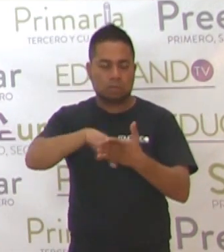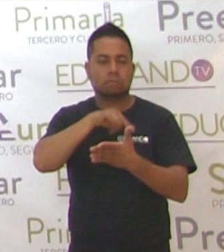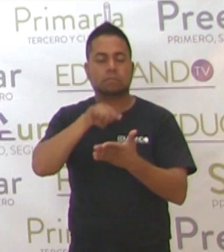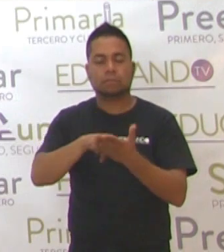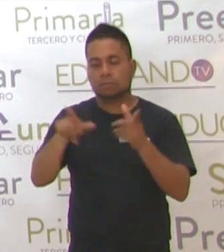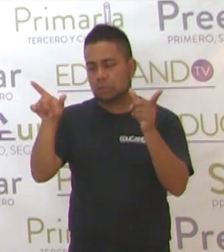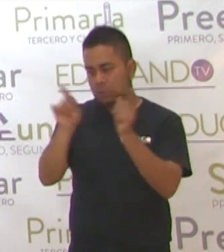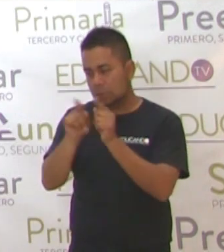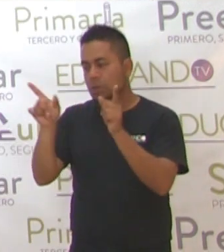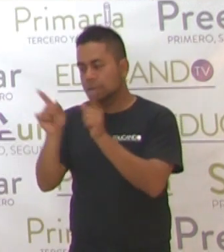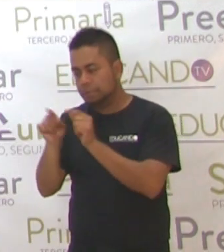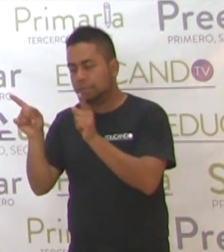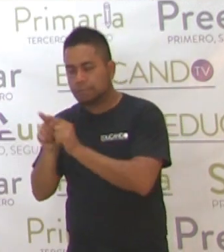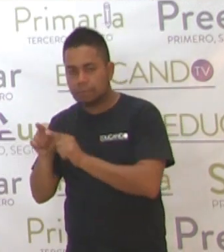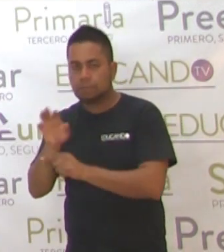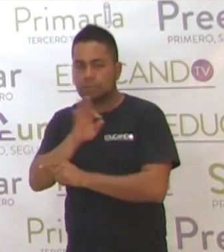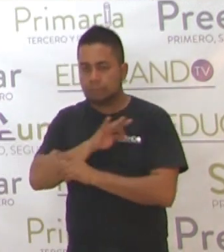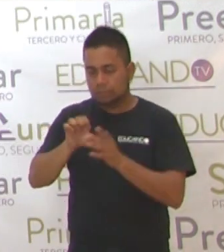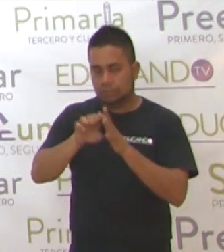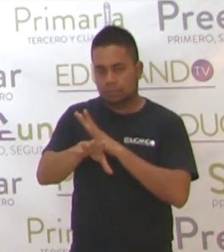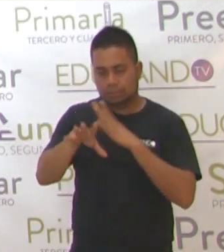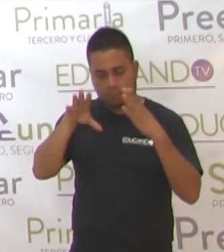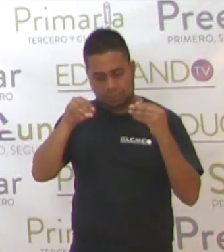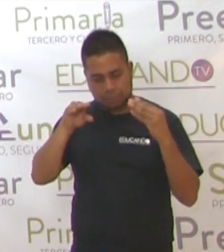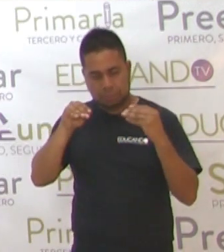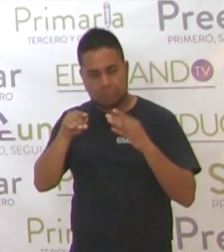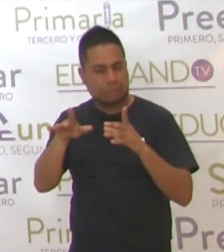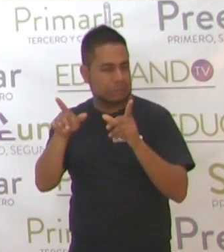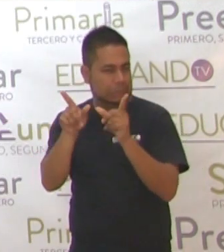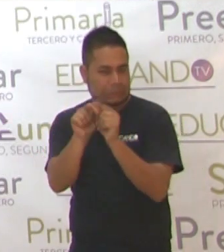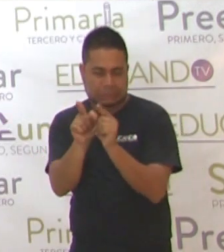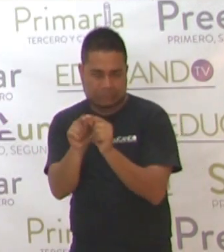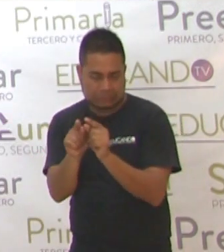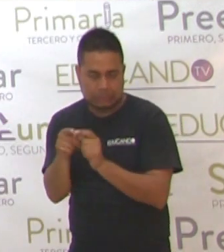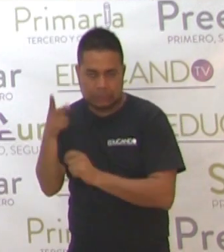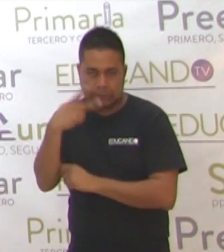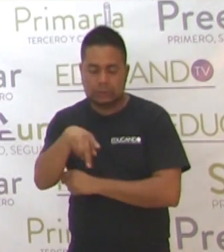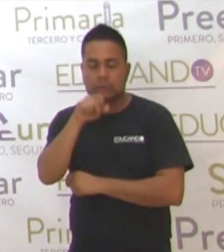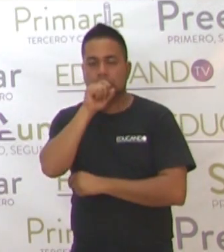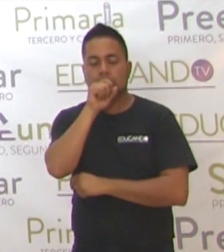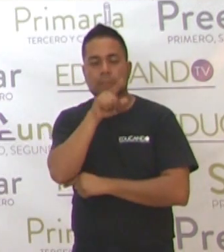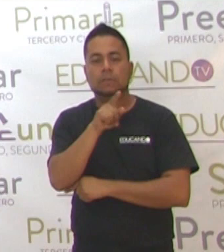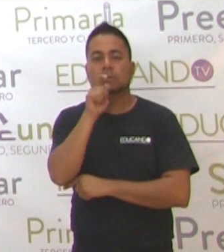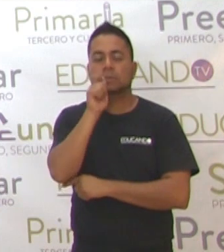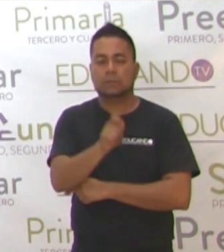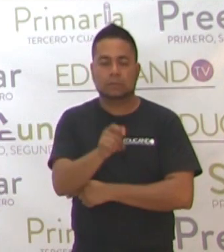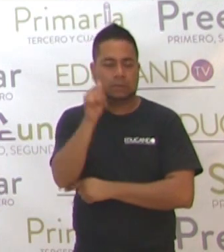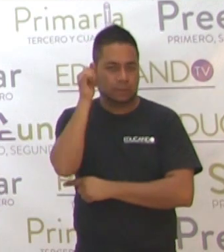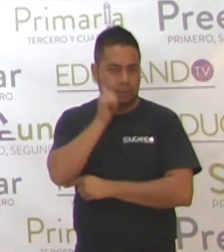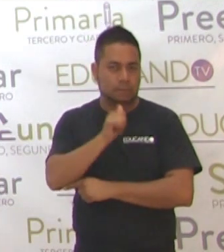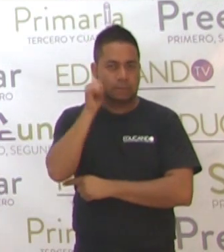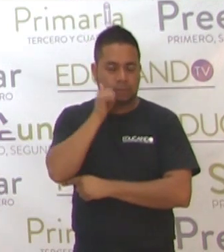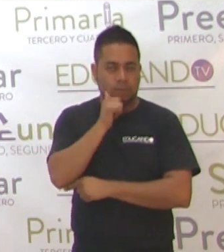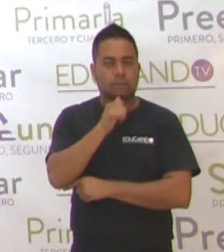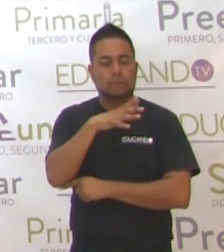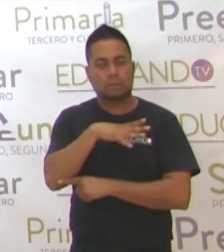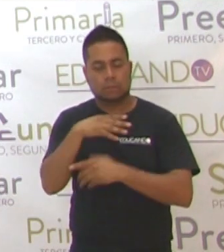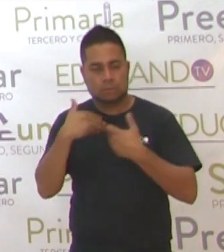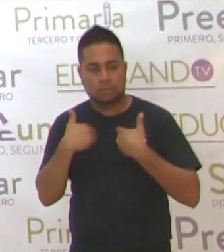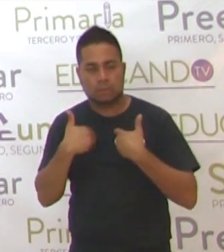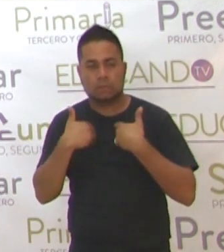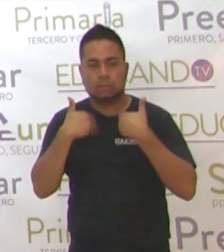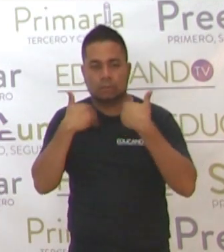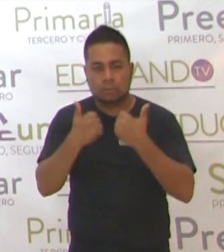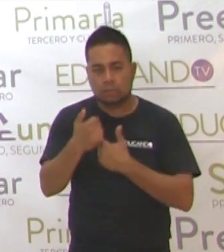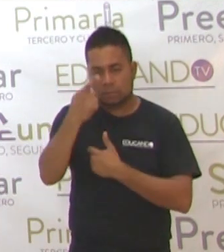referencia a que la conversación sea más simplificada pero sobre todo siempre tenga comprensión